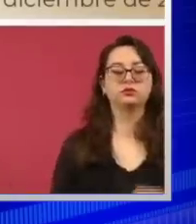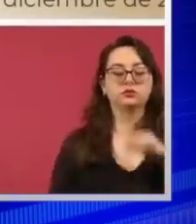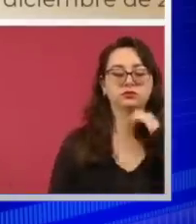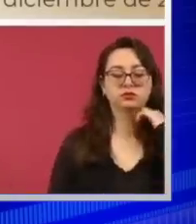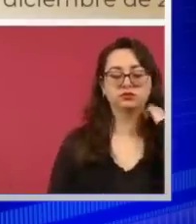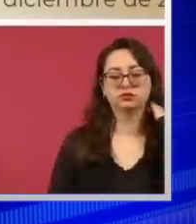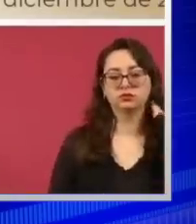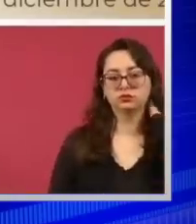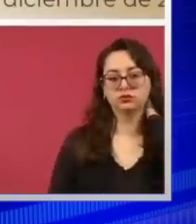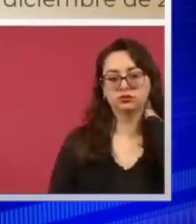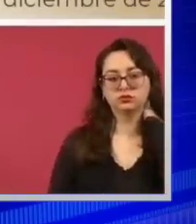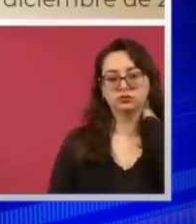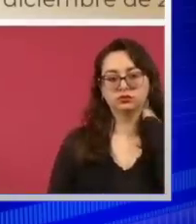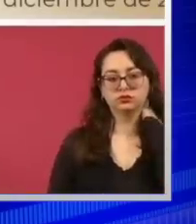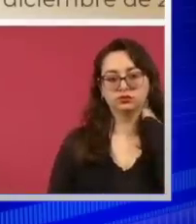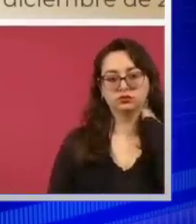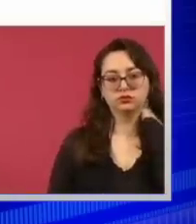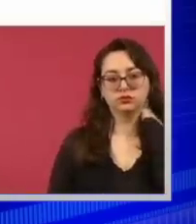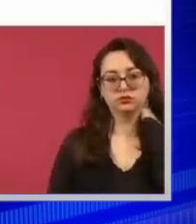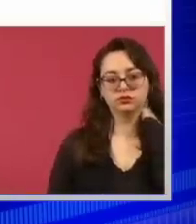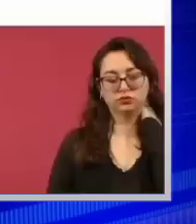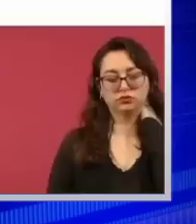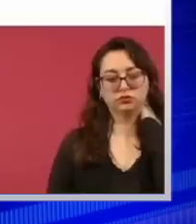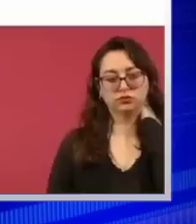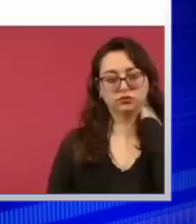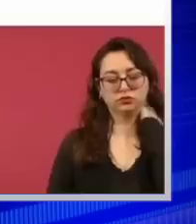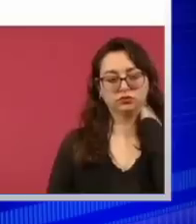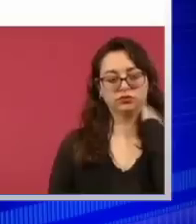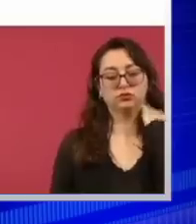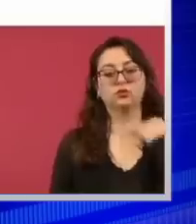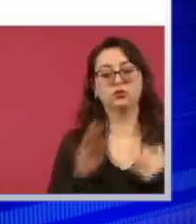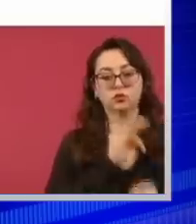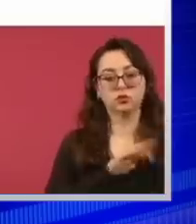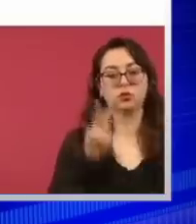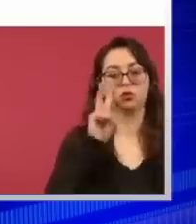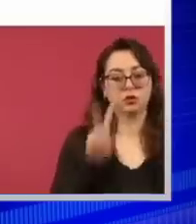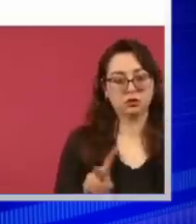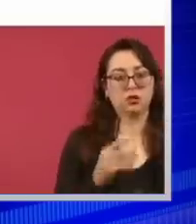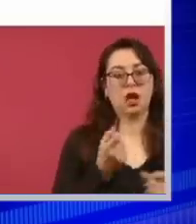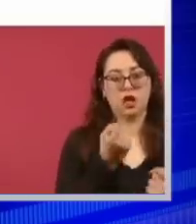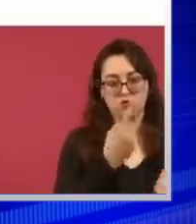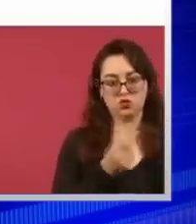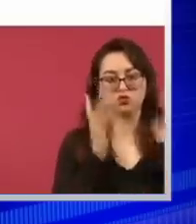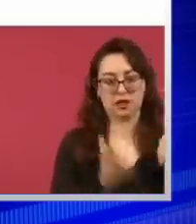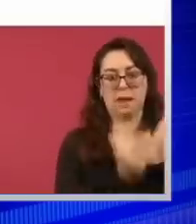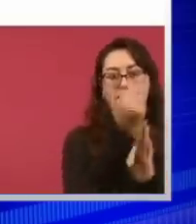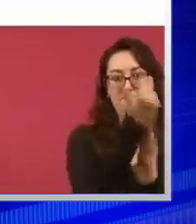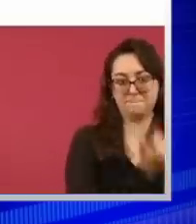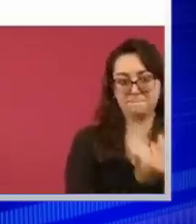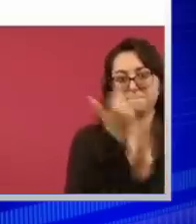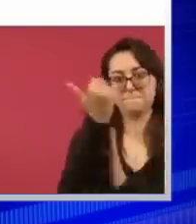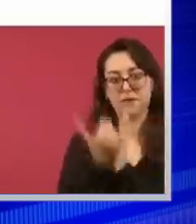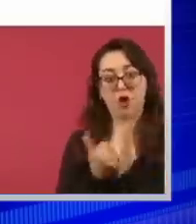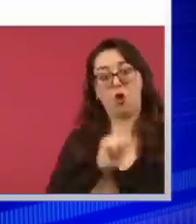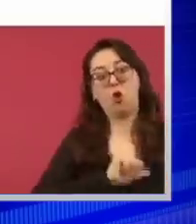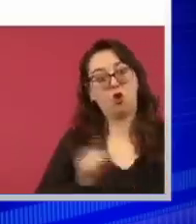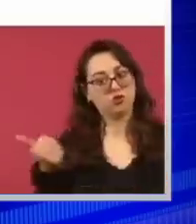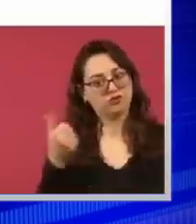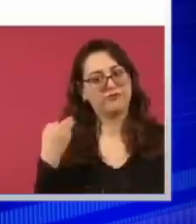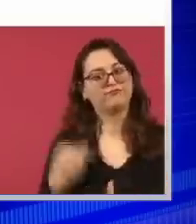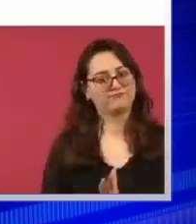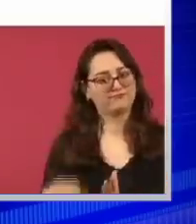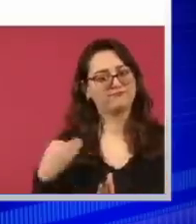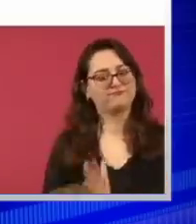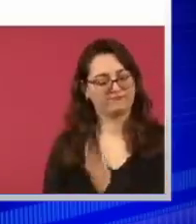tenido una baja considerable y también en los que aún tenemos retos. Adelante. El homicidio doloso también a